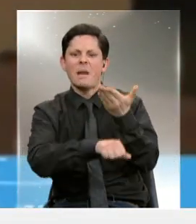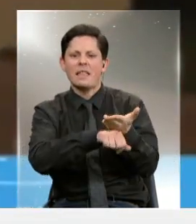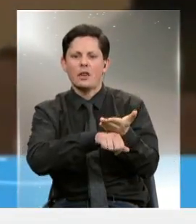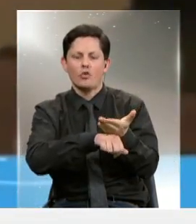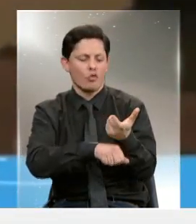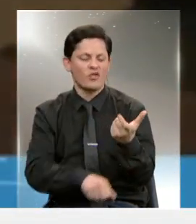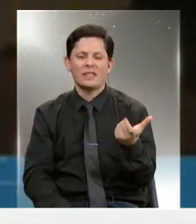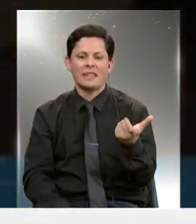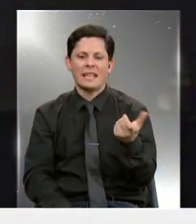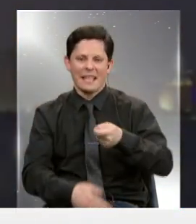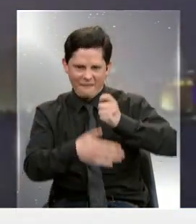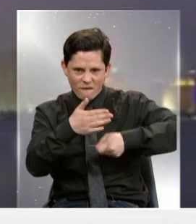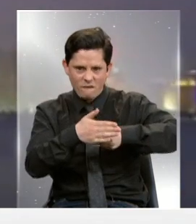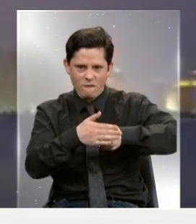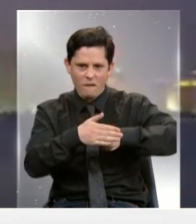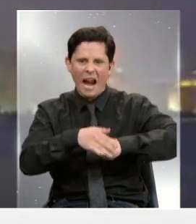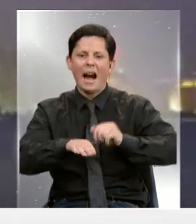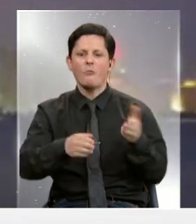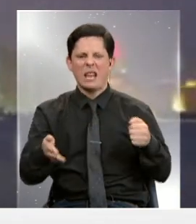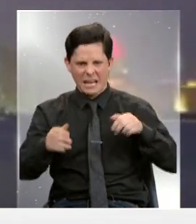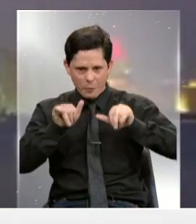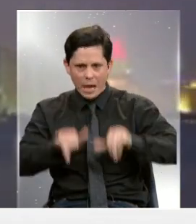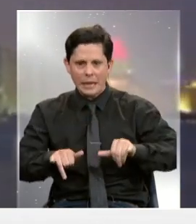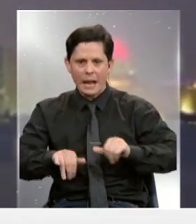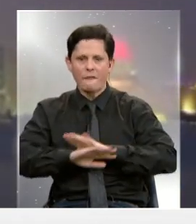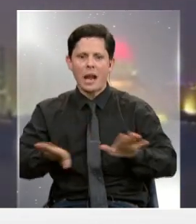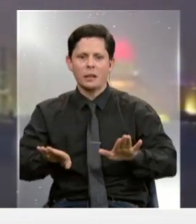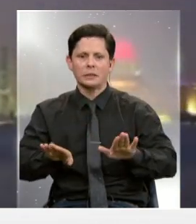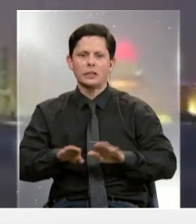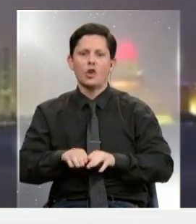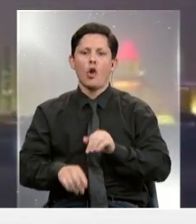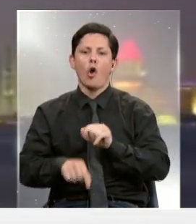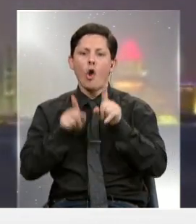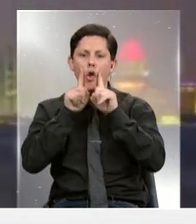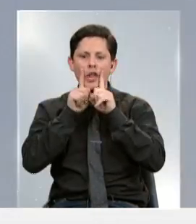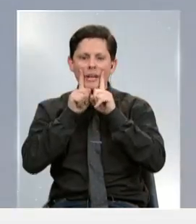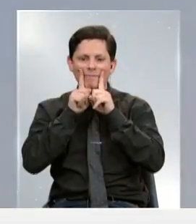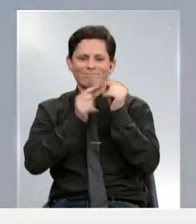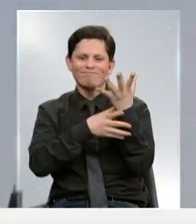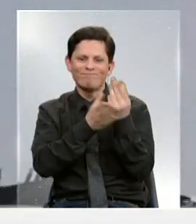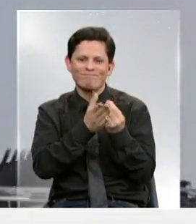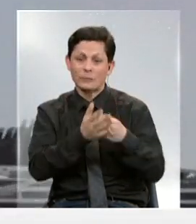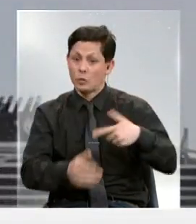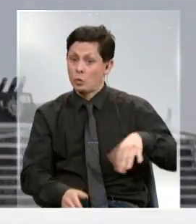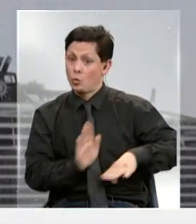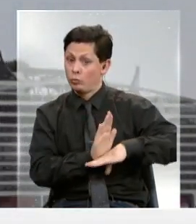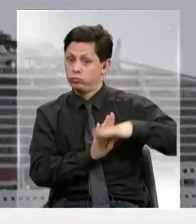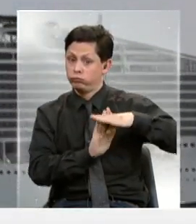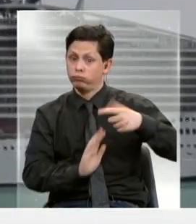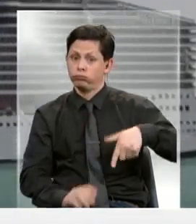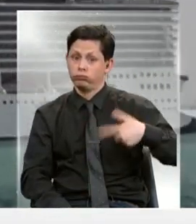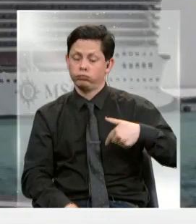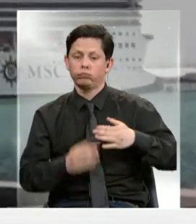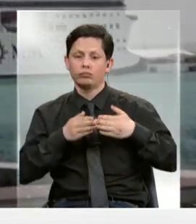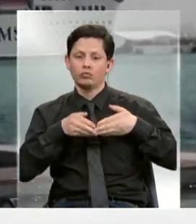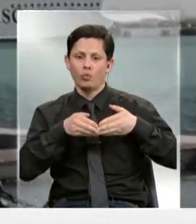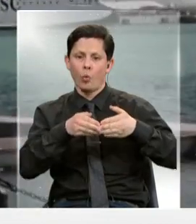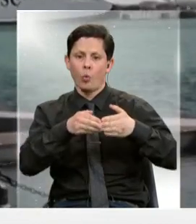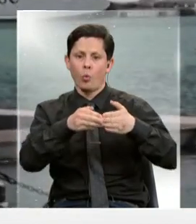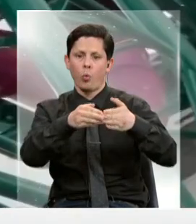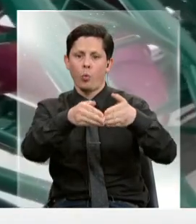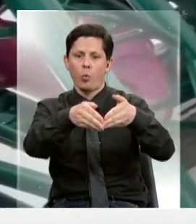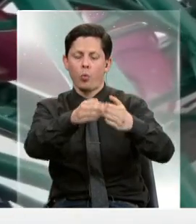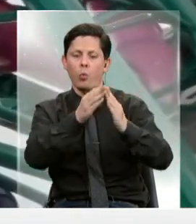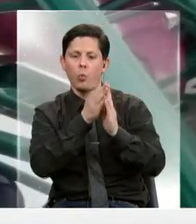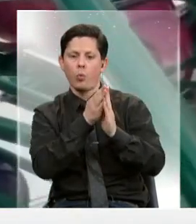final. Así es. Los hoteles ya escasean y con elevados precios, aunque este lujoso crucero se transformó en un hotel